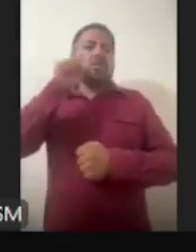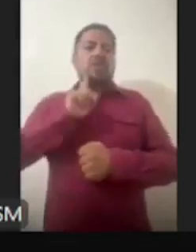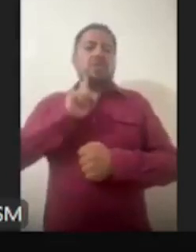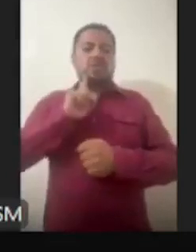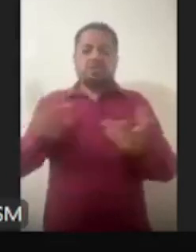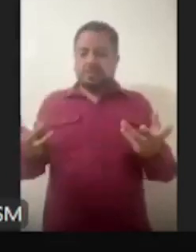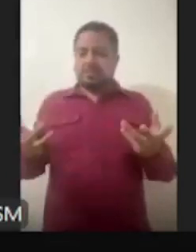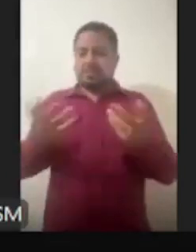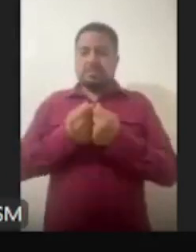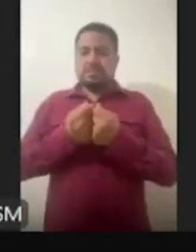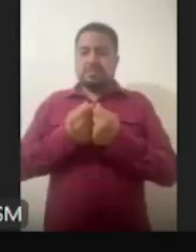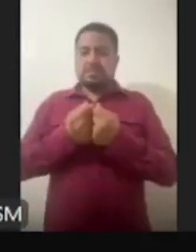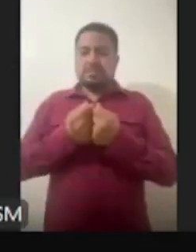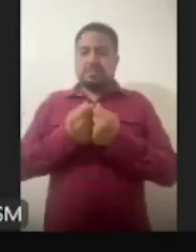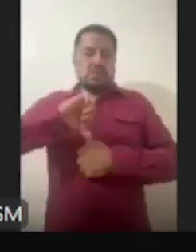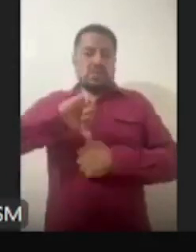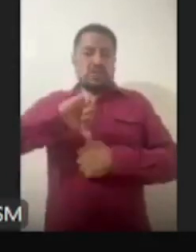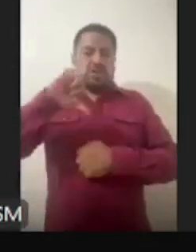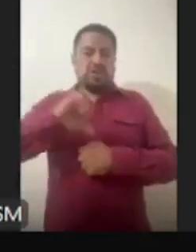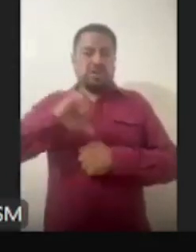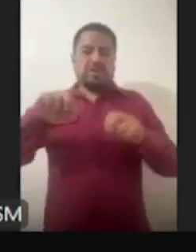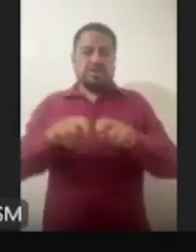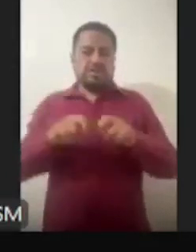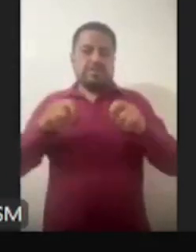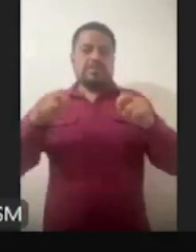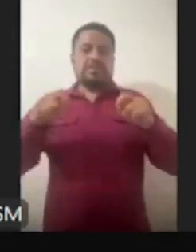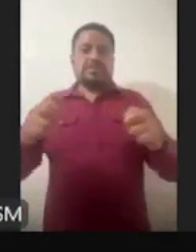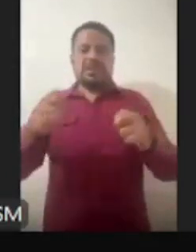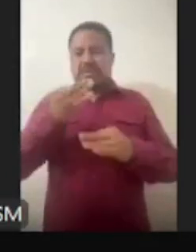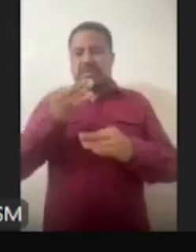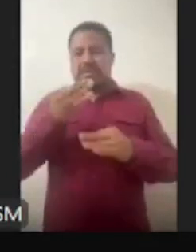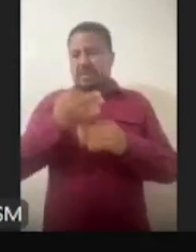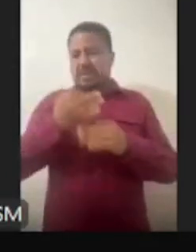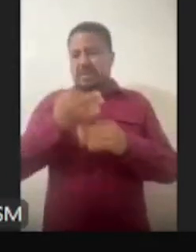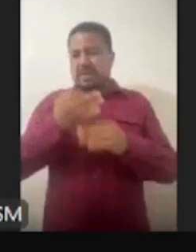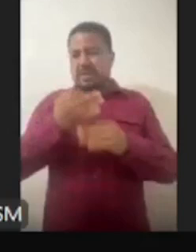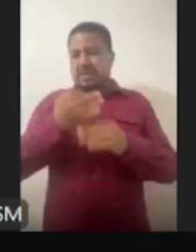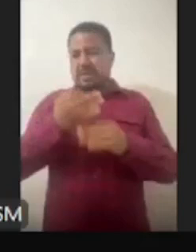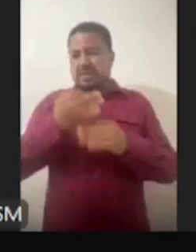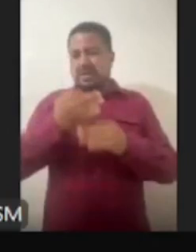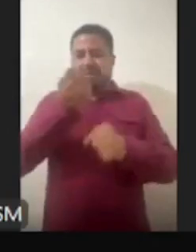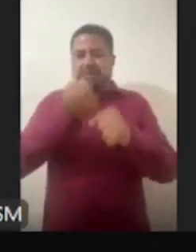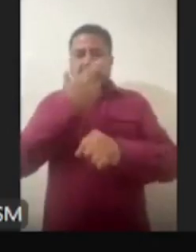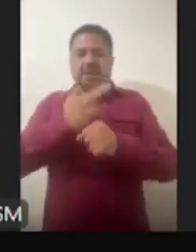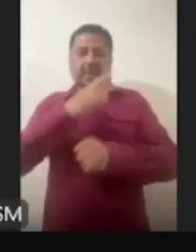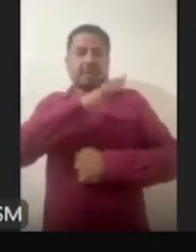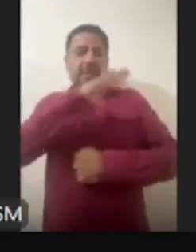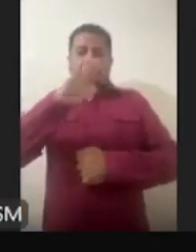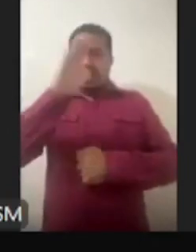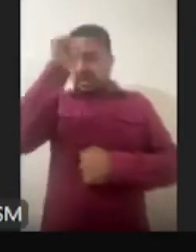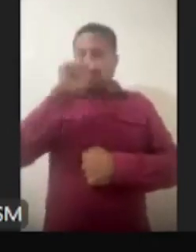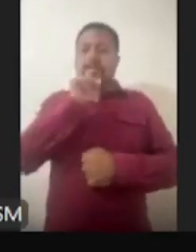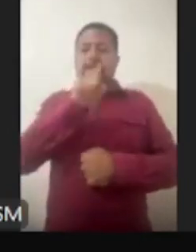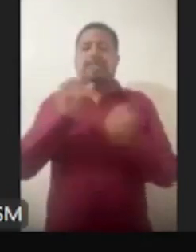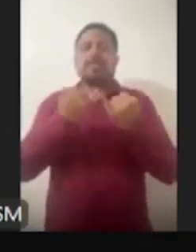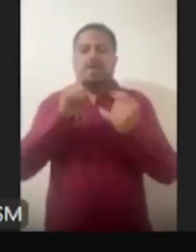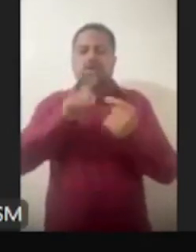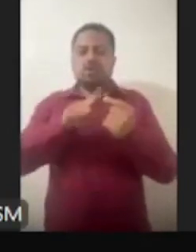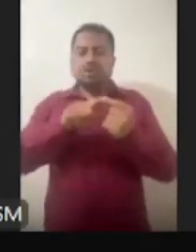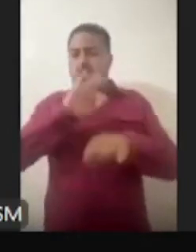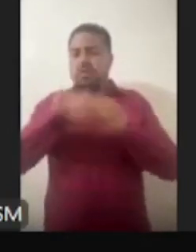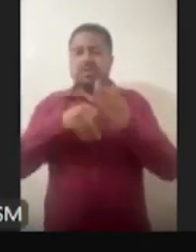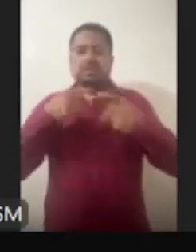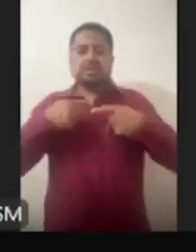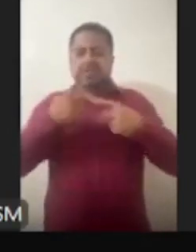que integran el pleno de este tribunal, así como al general de acuerdos y a quienes nos siguen a través de nuestras